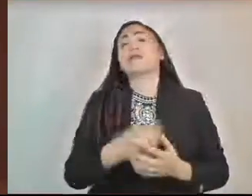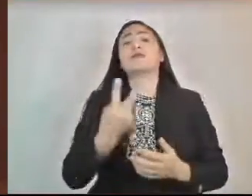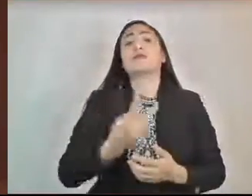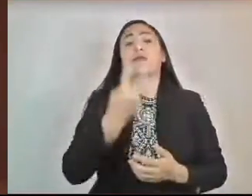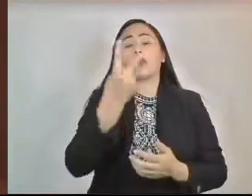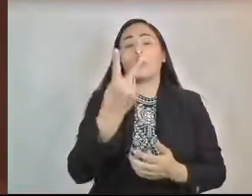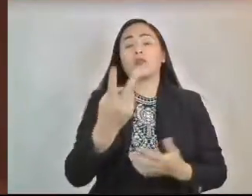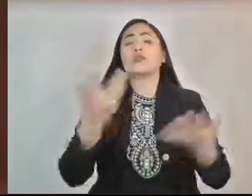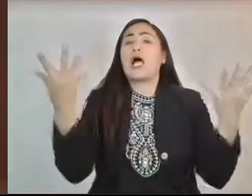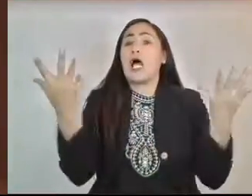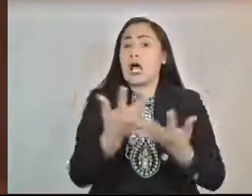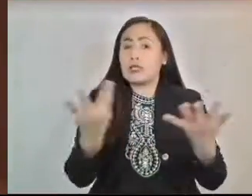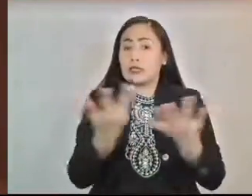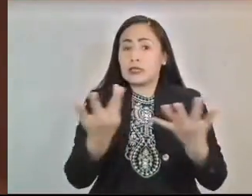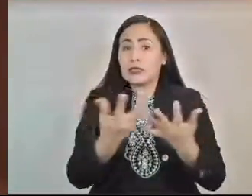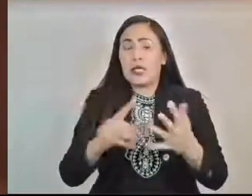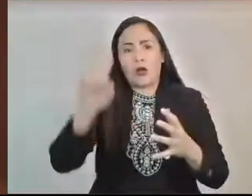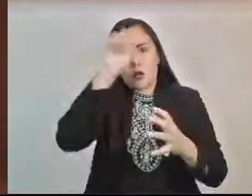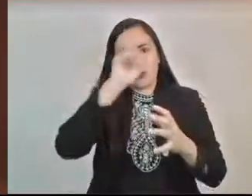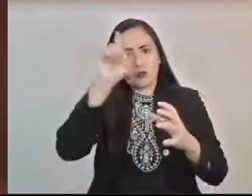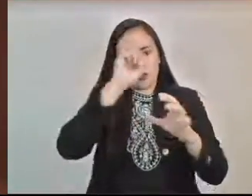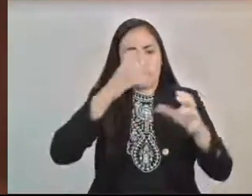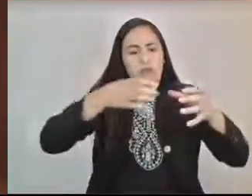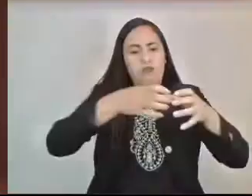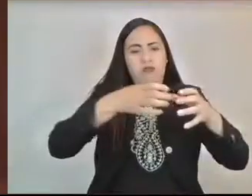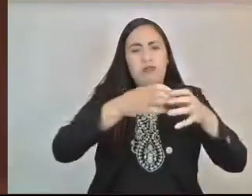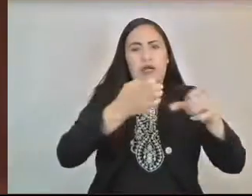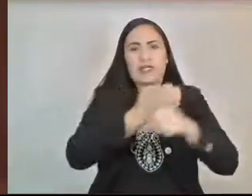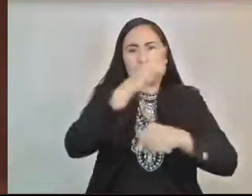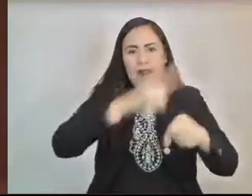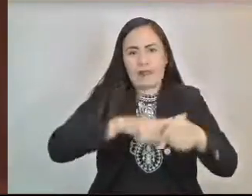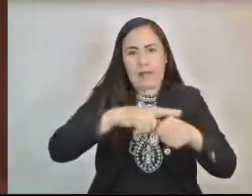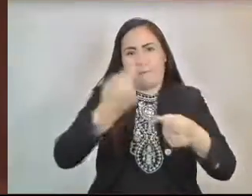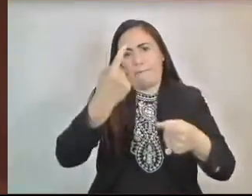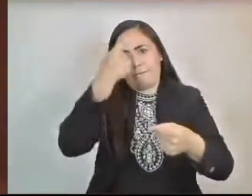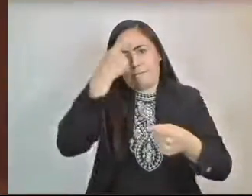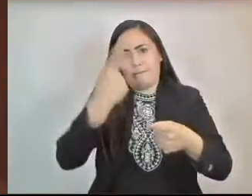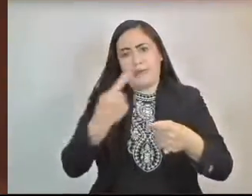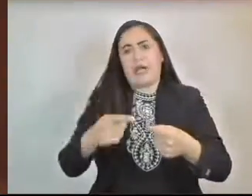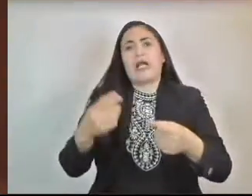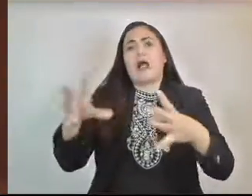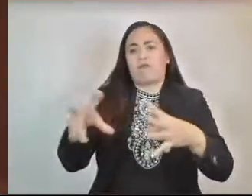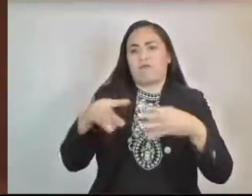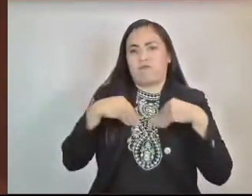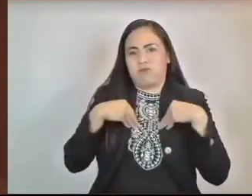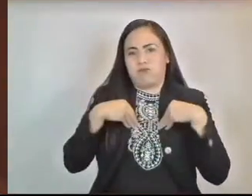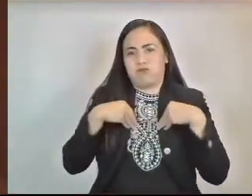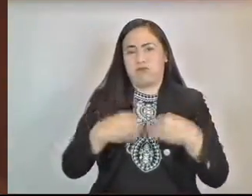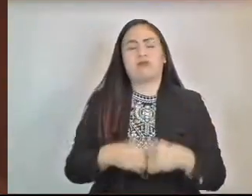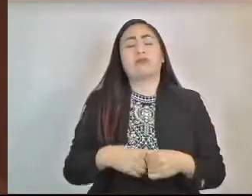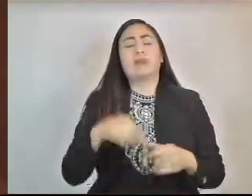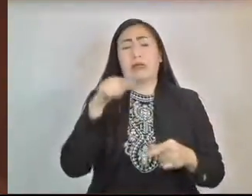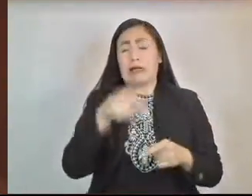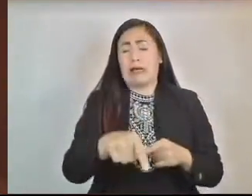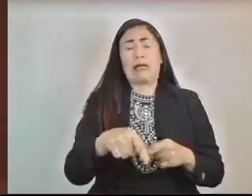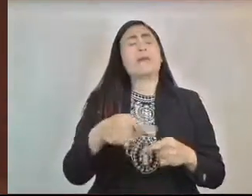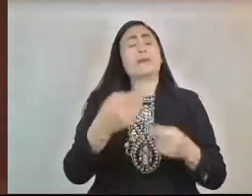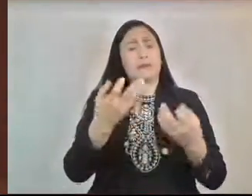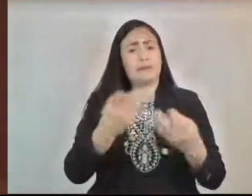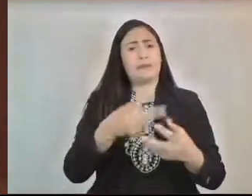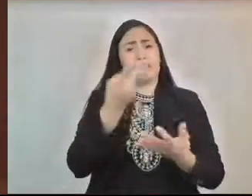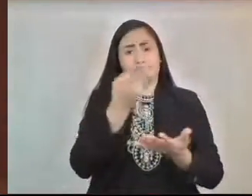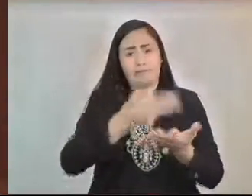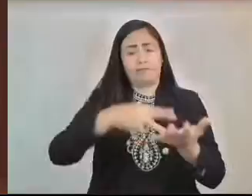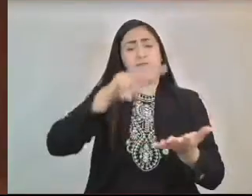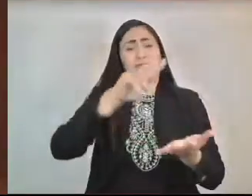creación de un Consejo Estatal de Adopciones, donde puedan tener un papel recombinante en el